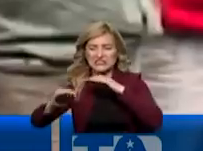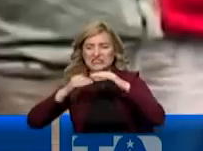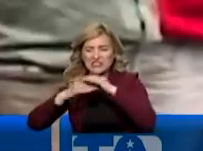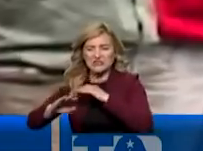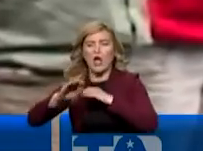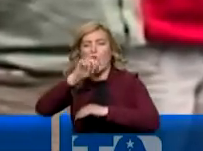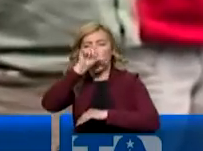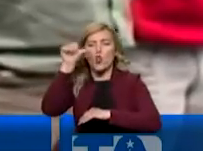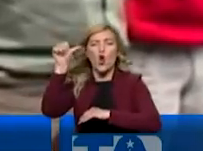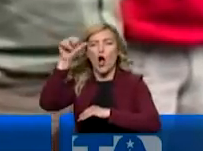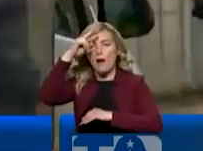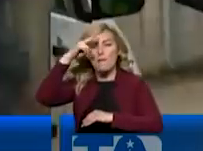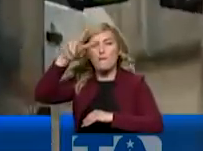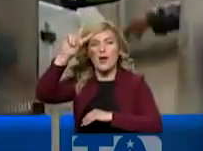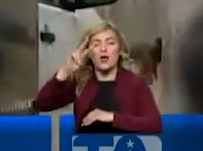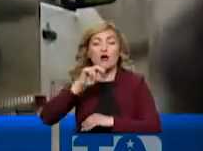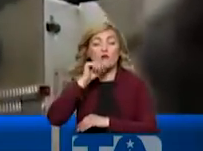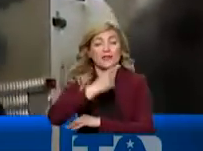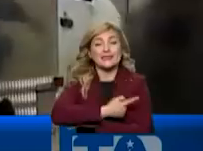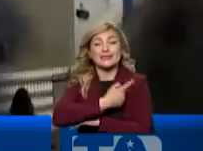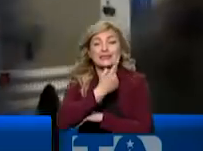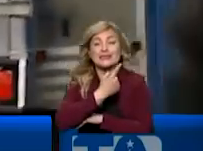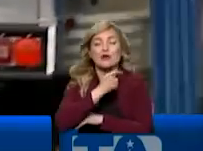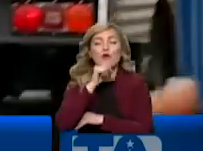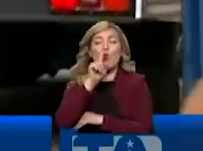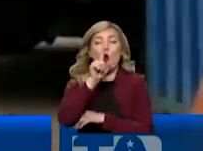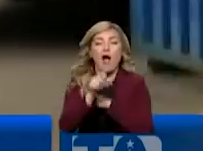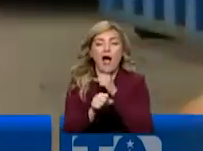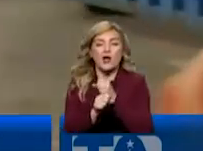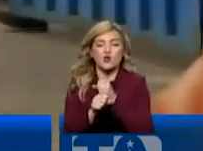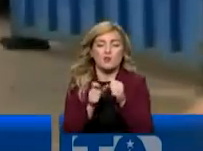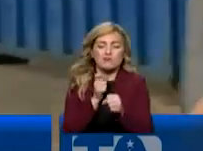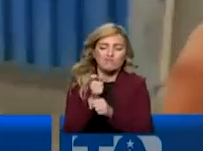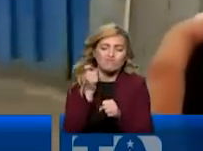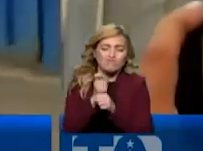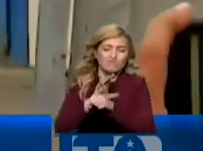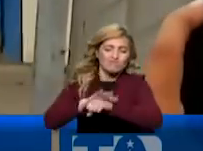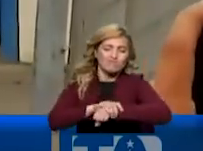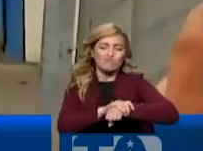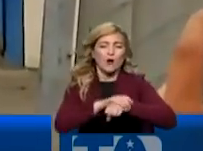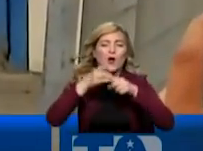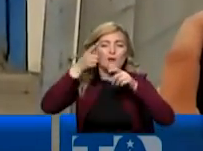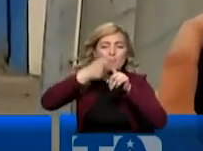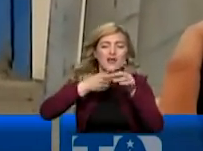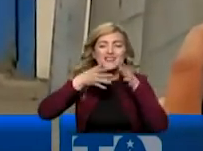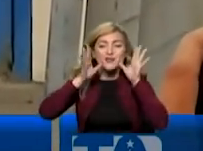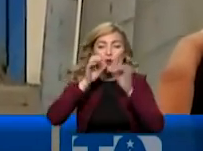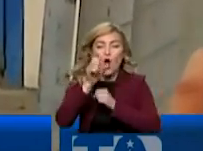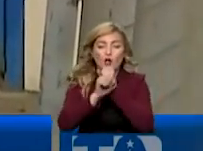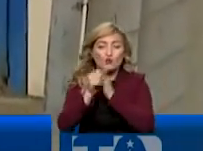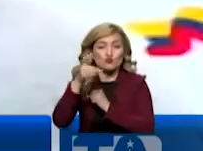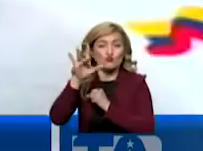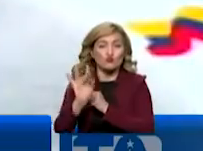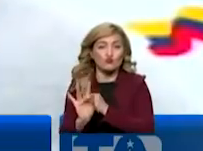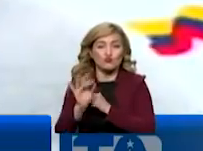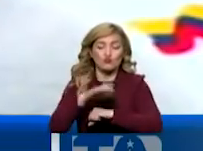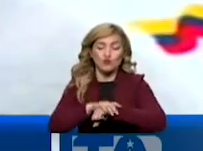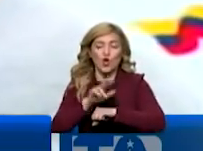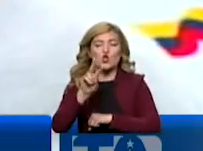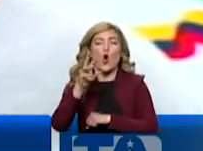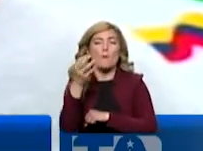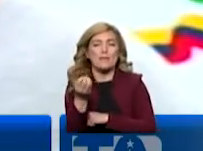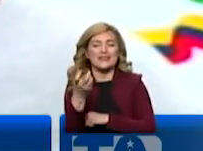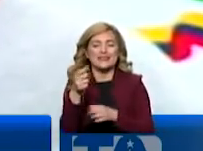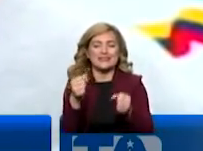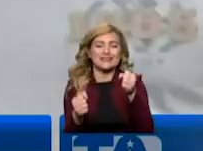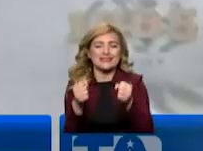México. Estaba a días de cumplir un año en esta cárcel tras ser recapturado en diciembre de 2018. Castro fue detenido en 2013 en una